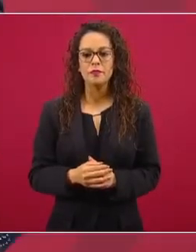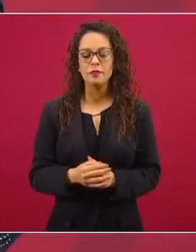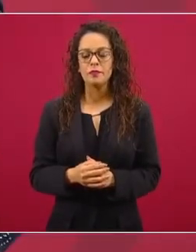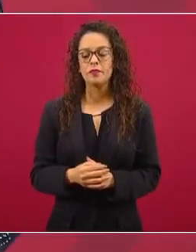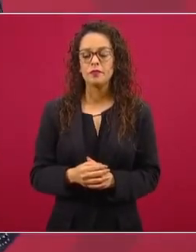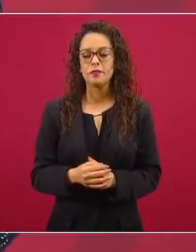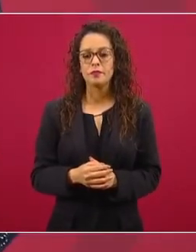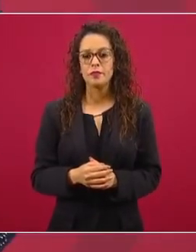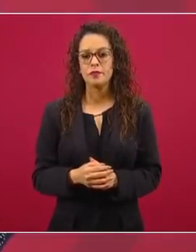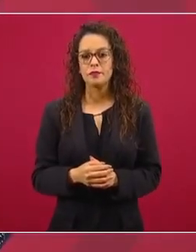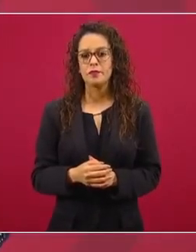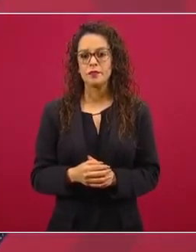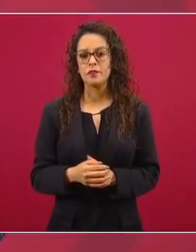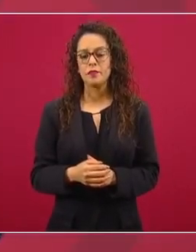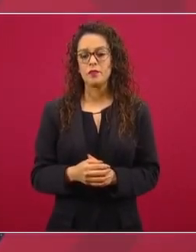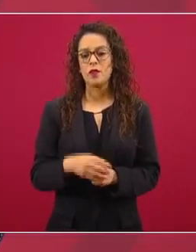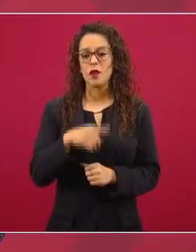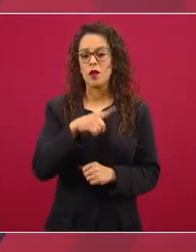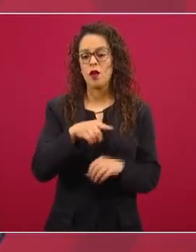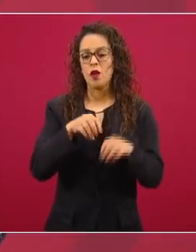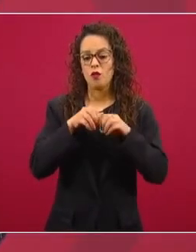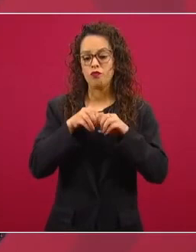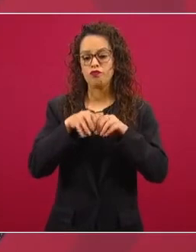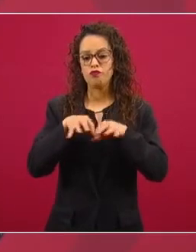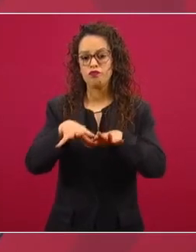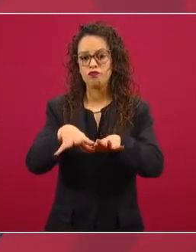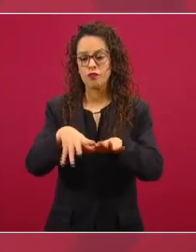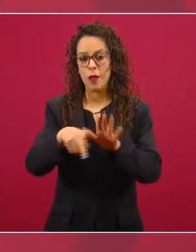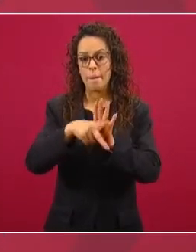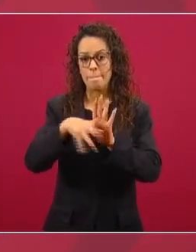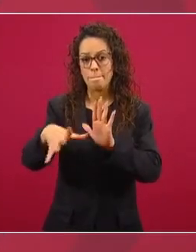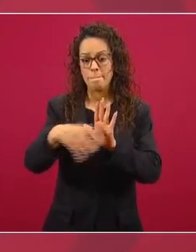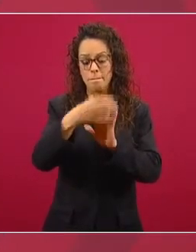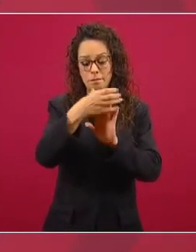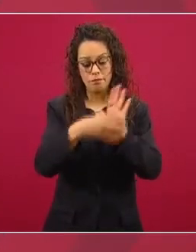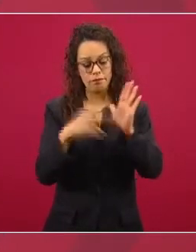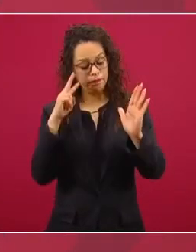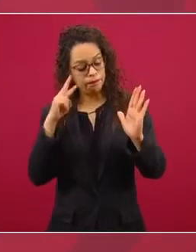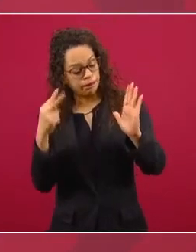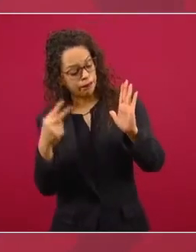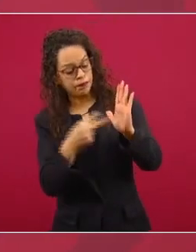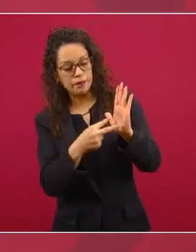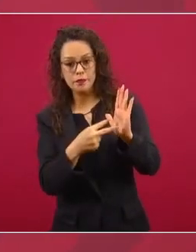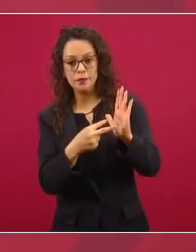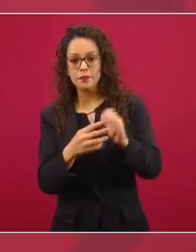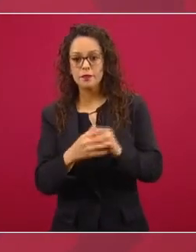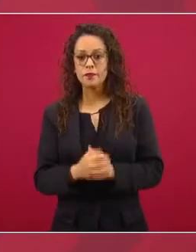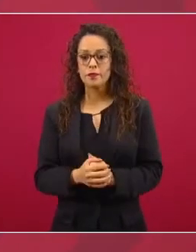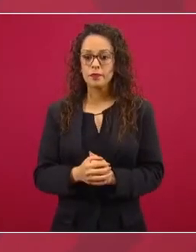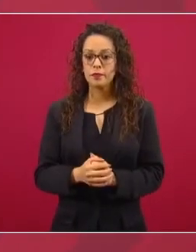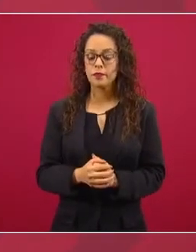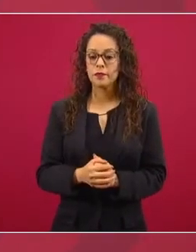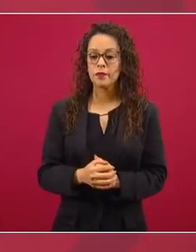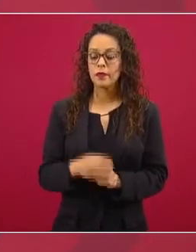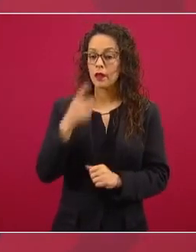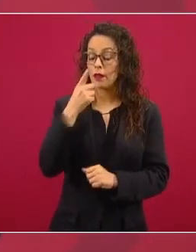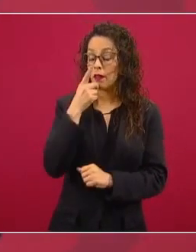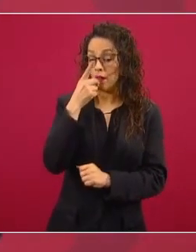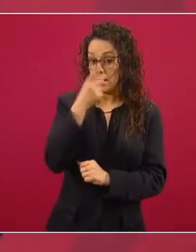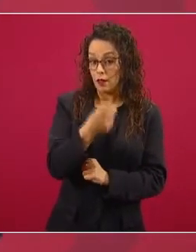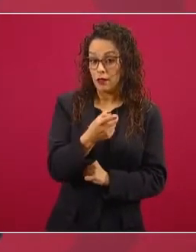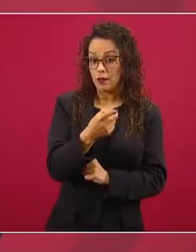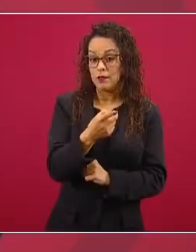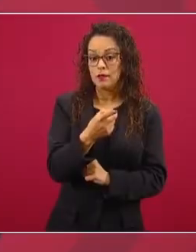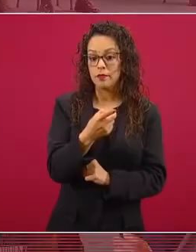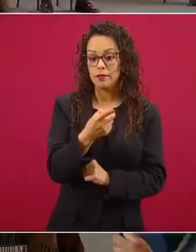señaló en primera plana que los que actuaban